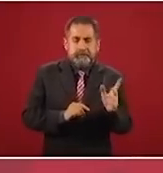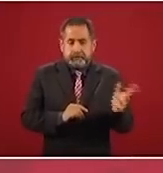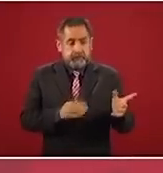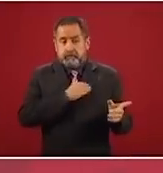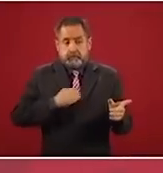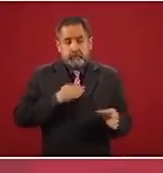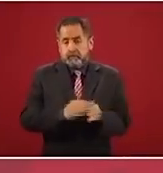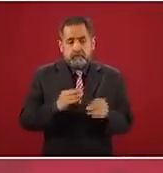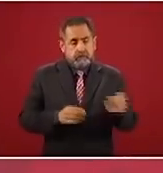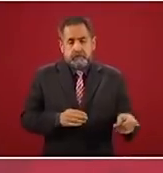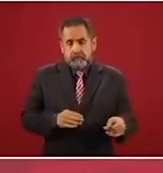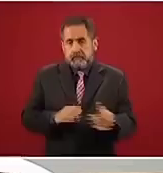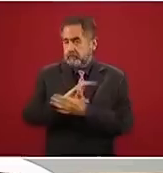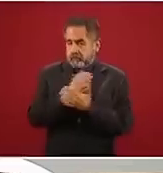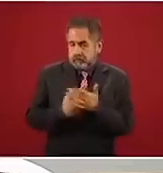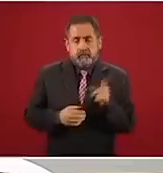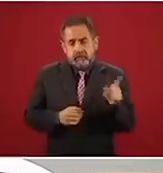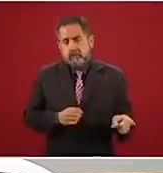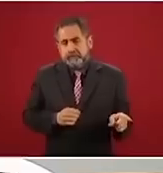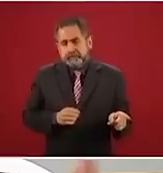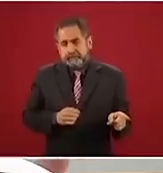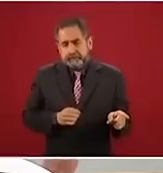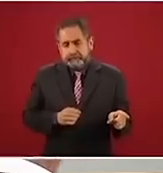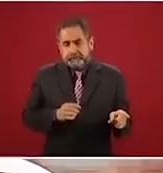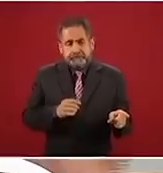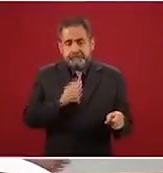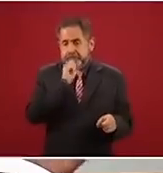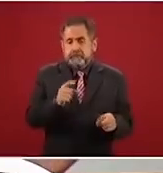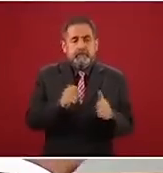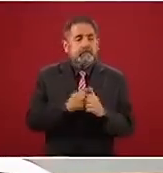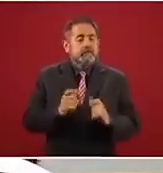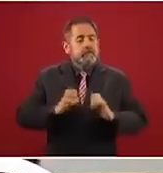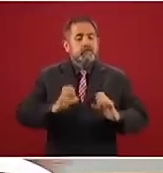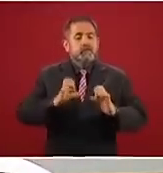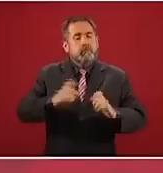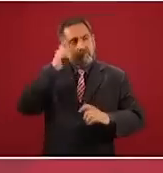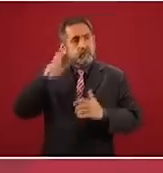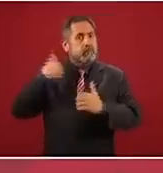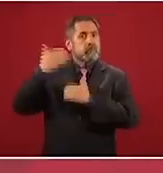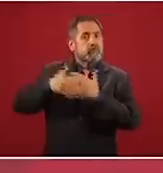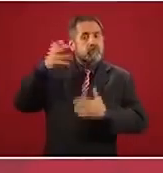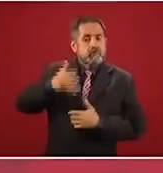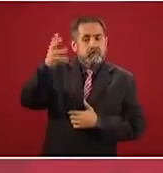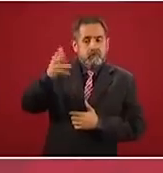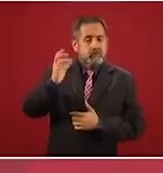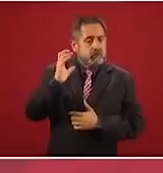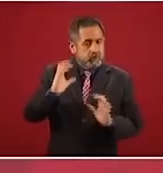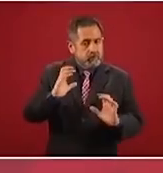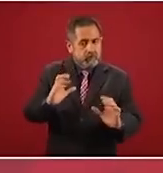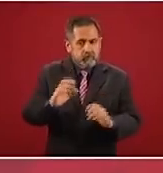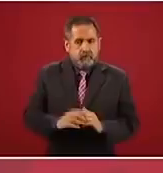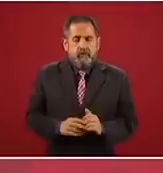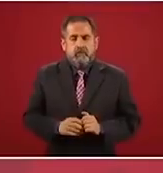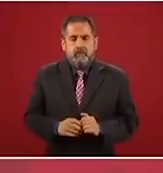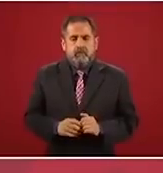cumpla con contratos y tener mucho cuidado hacia adelante. Por ejemplo,